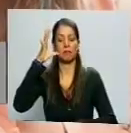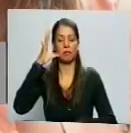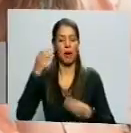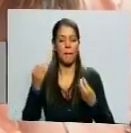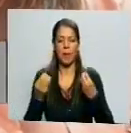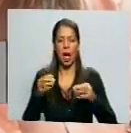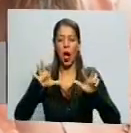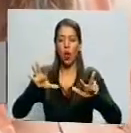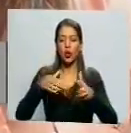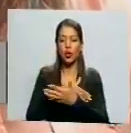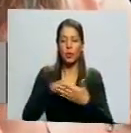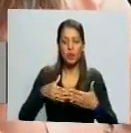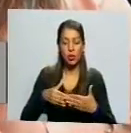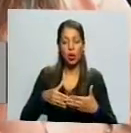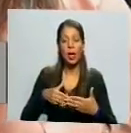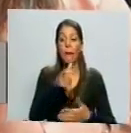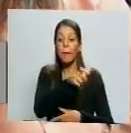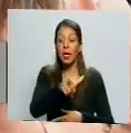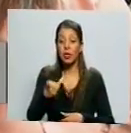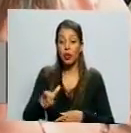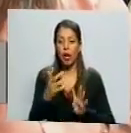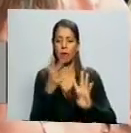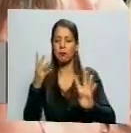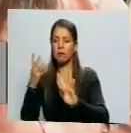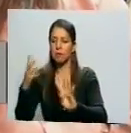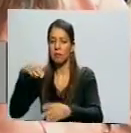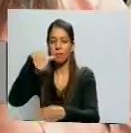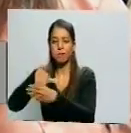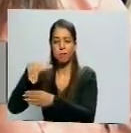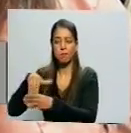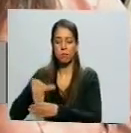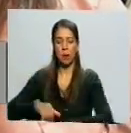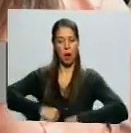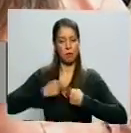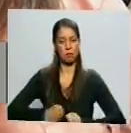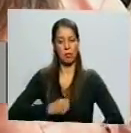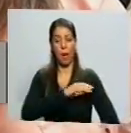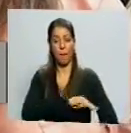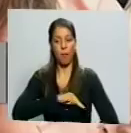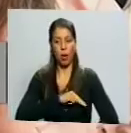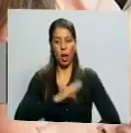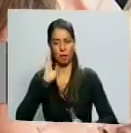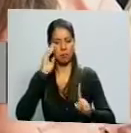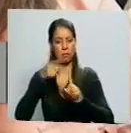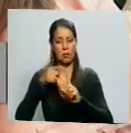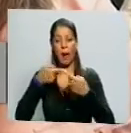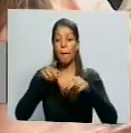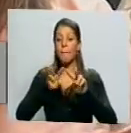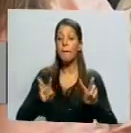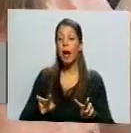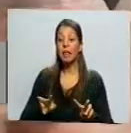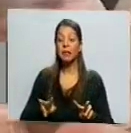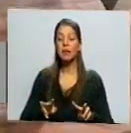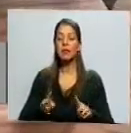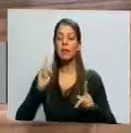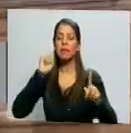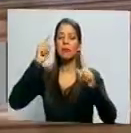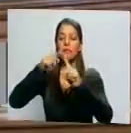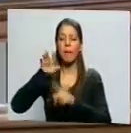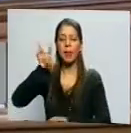esos 8.300.000 personas que no se vieron afectadas en su moral y que decidieron apostar a la paz, que decidieron apostar al